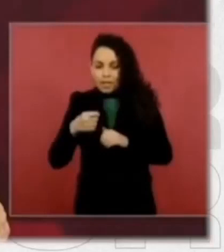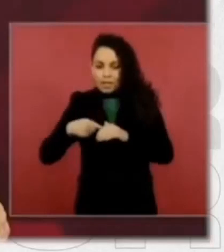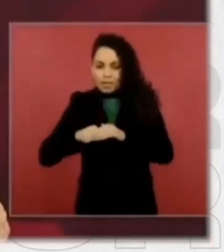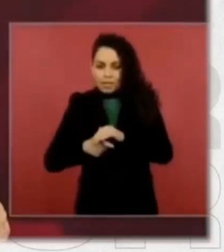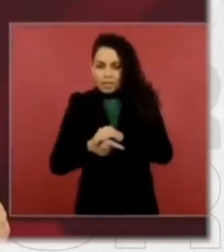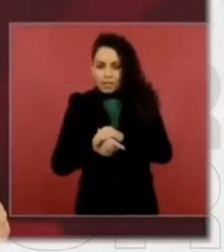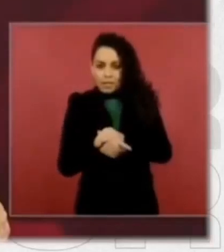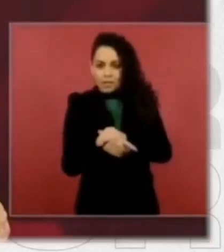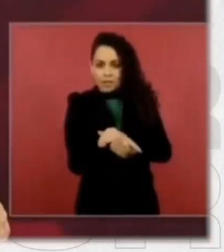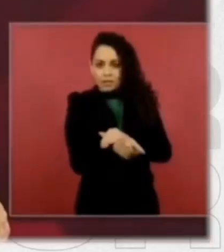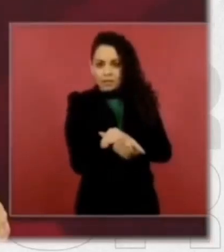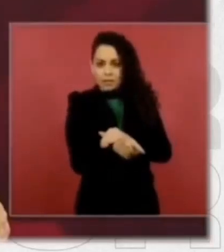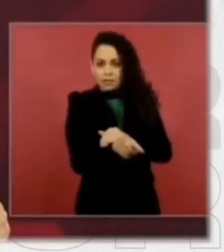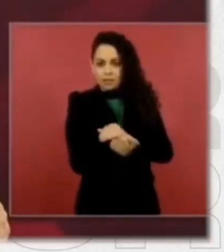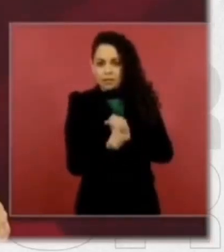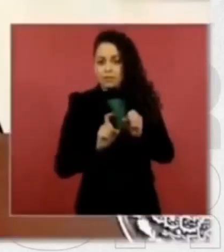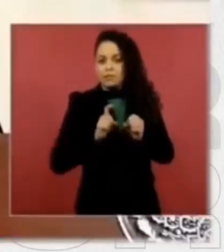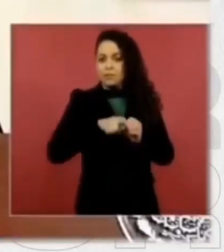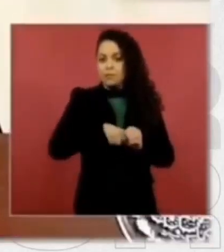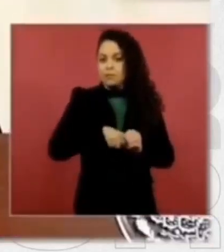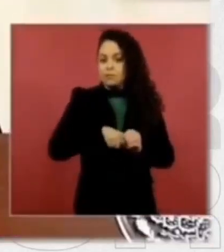nuestro movimiento,